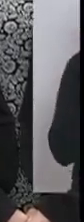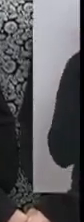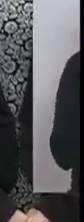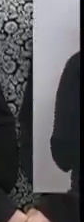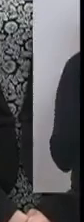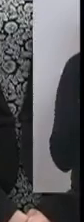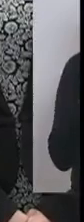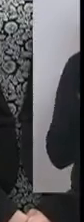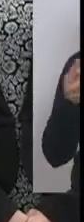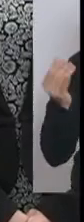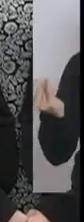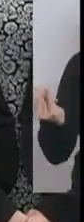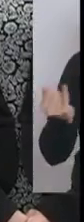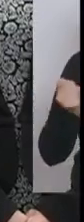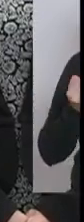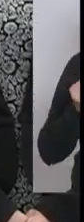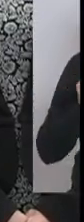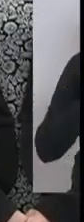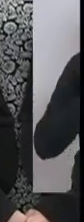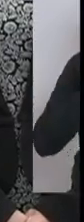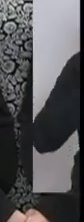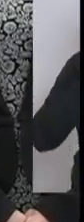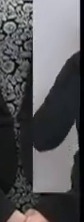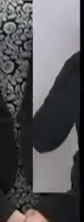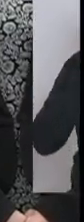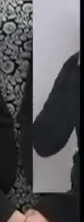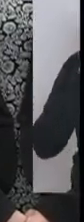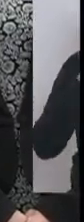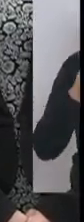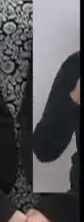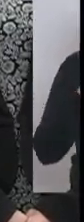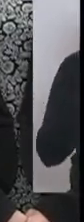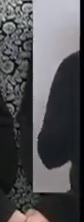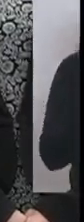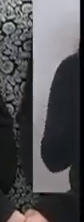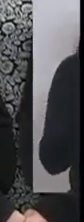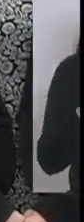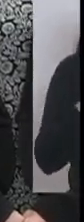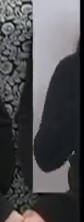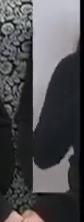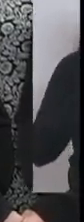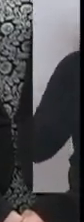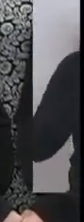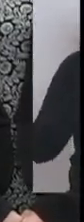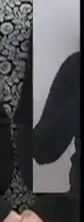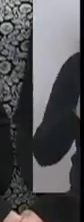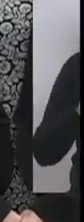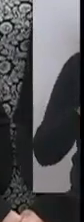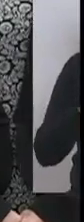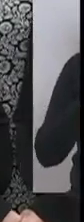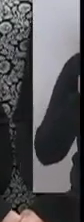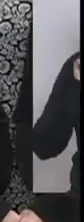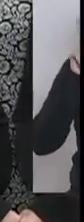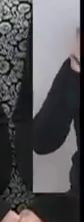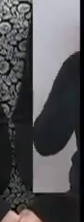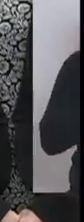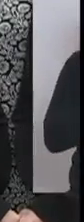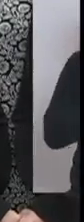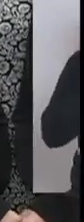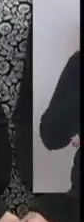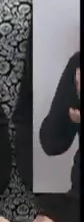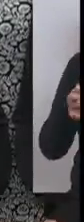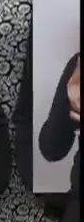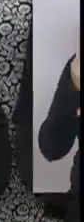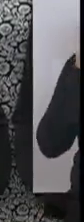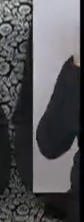que constantemente está atacando ideológicamente a la derecha como si fuera culpable de todos los males. Yo le quiero decir que acá